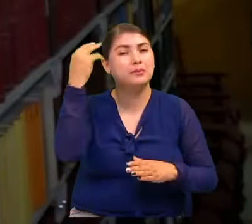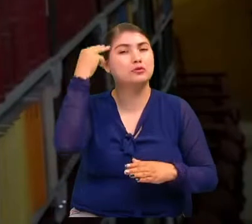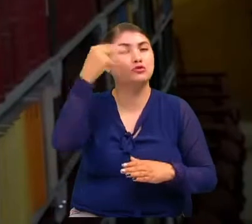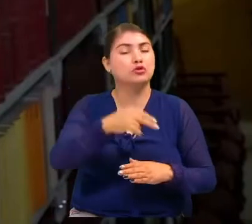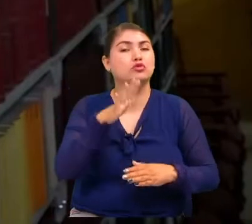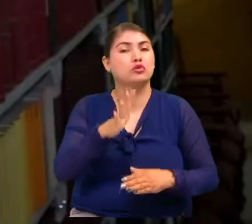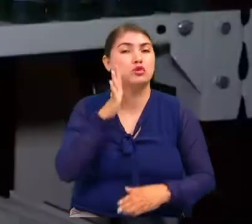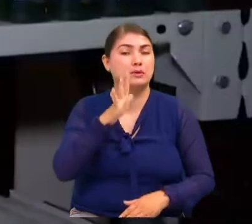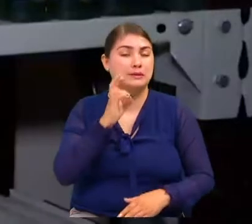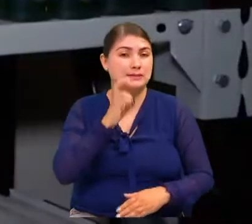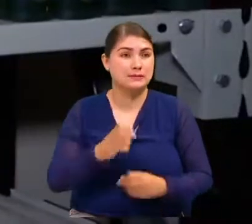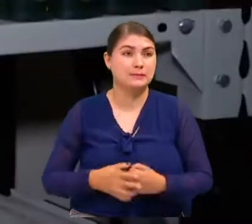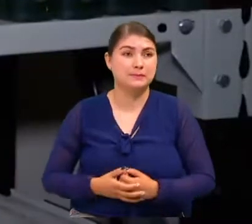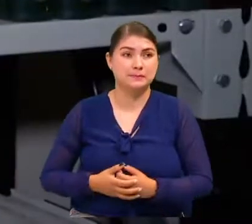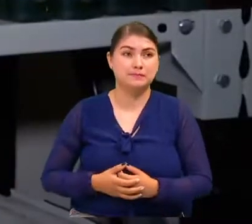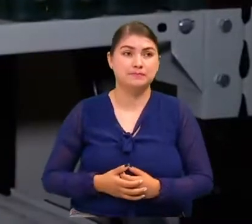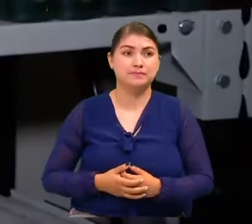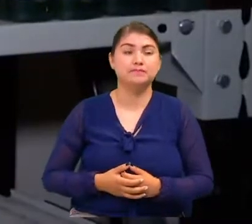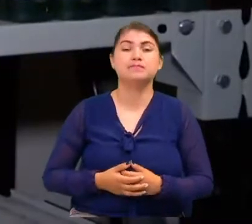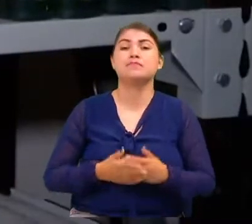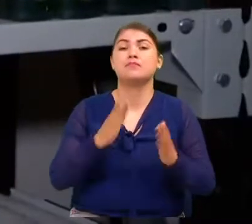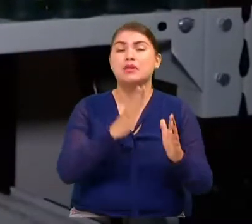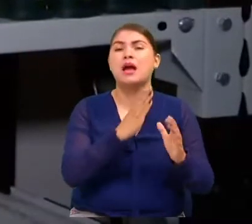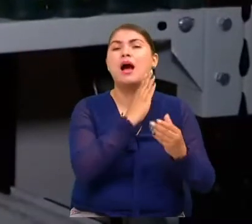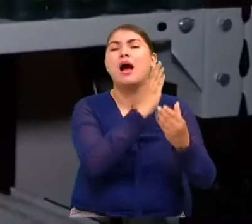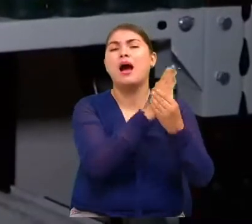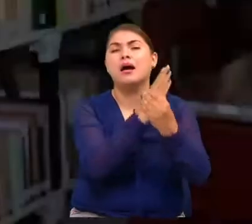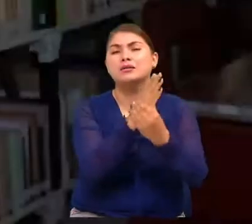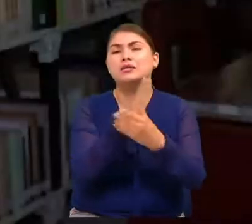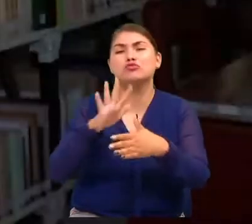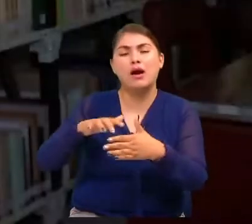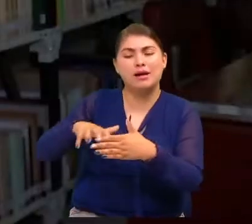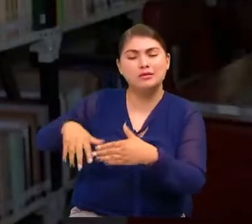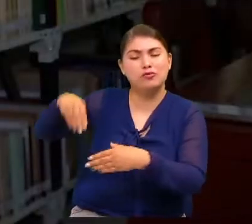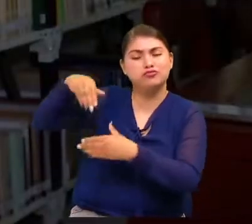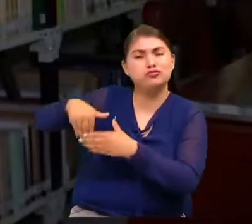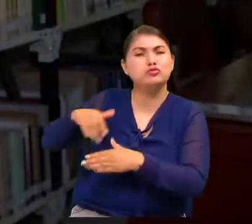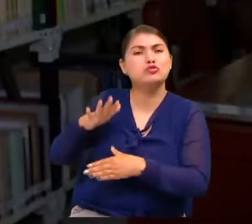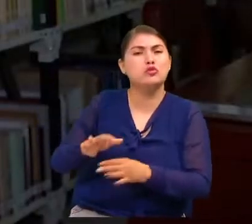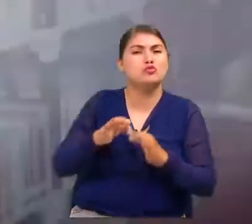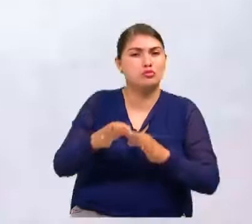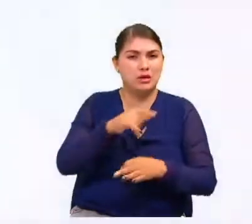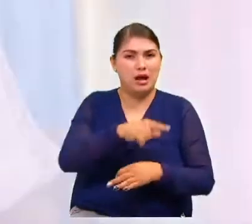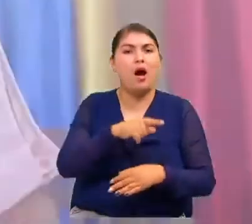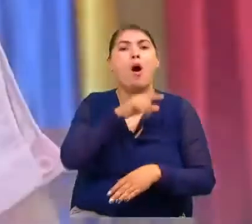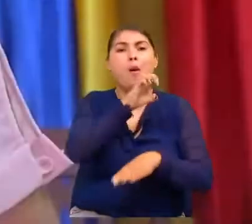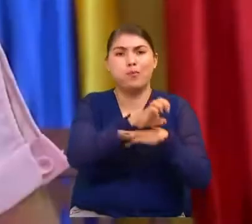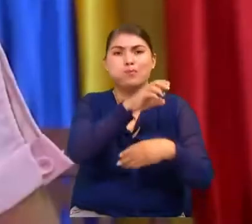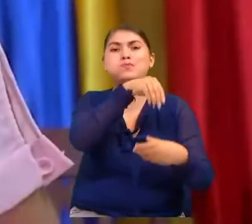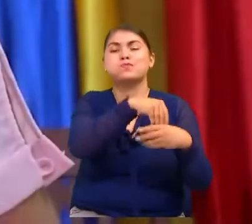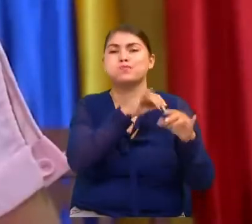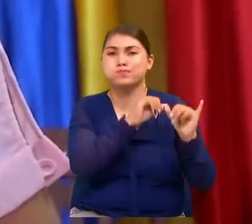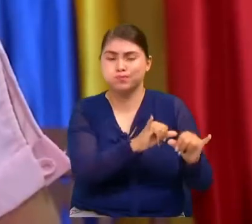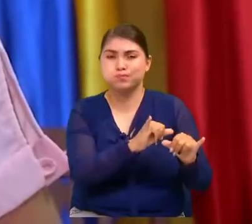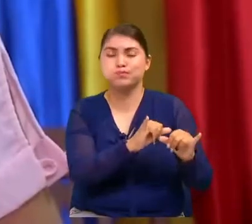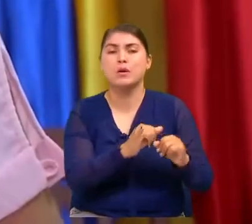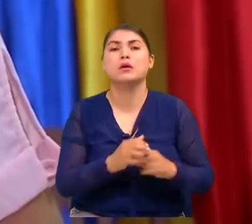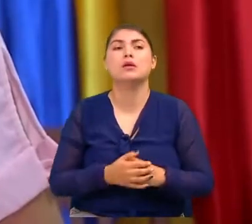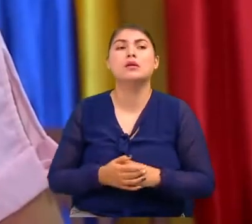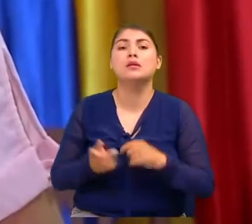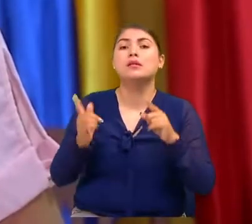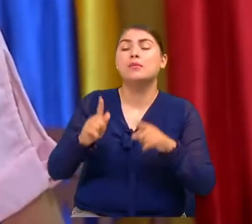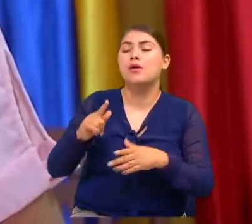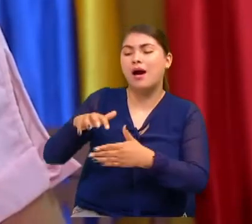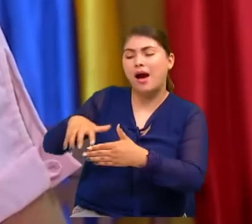del norte de santander tenemos al igual el archivo histórico del municipio que reposa en esta entidad así como una parte